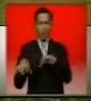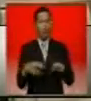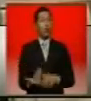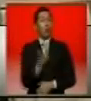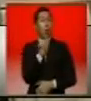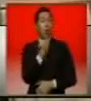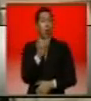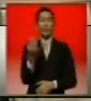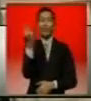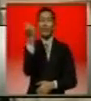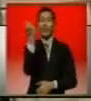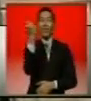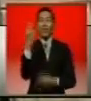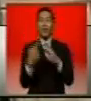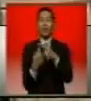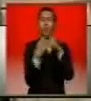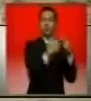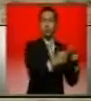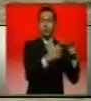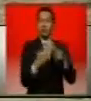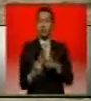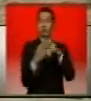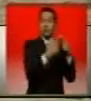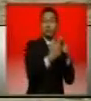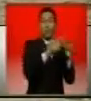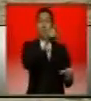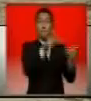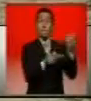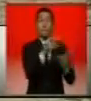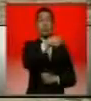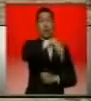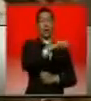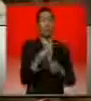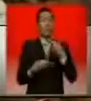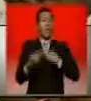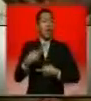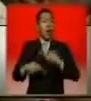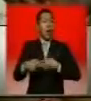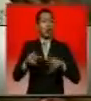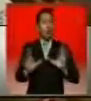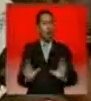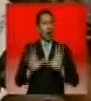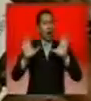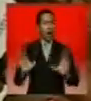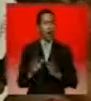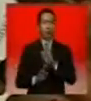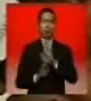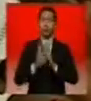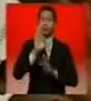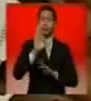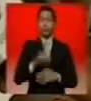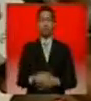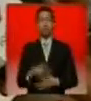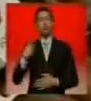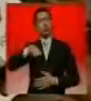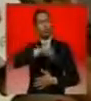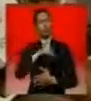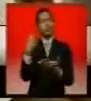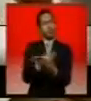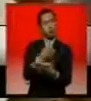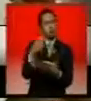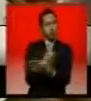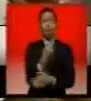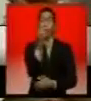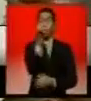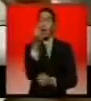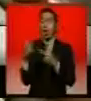inyección de dinero para que los damnificados continúen adelante con sus negocios. Hay que luchar, aparte que la plata no es lo es todo, es la gana, la garra,